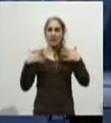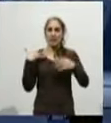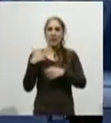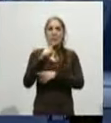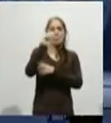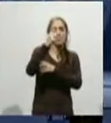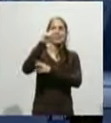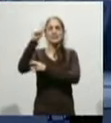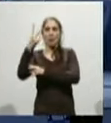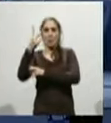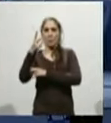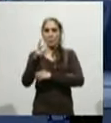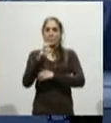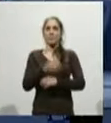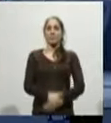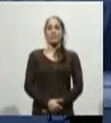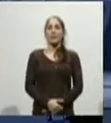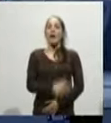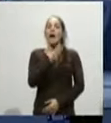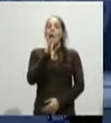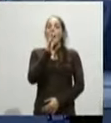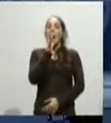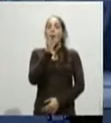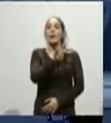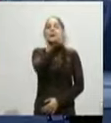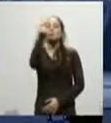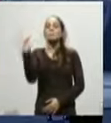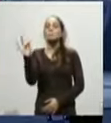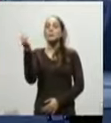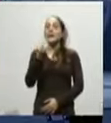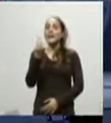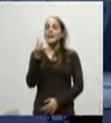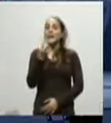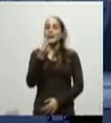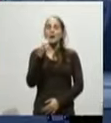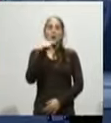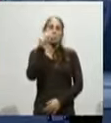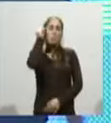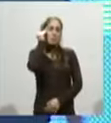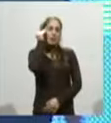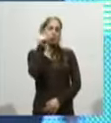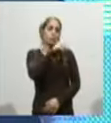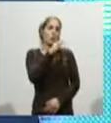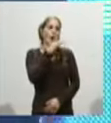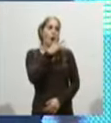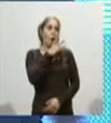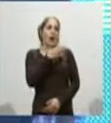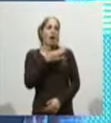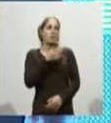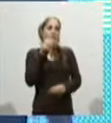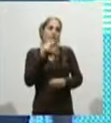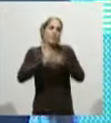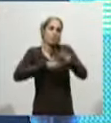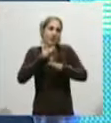Y ahora lo que va tocando ya va siendo... Yo creo que tú tienes que hacer algo, ¿verdad? Sí, si tú